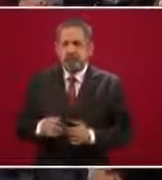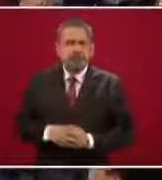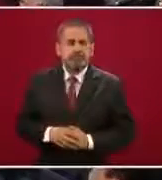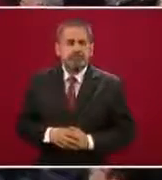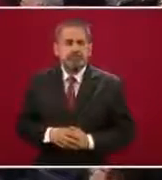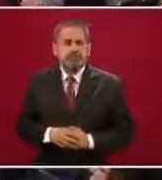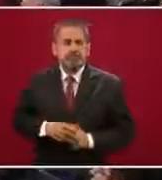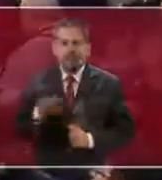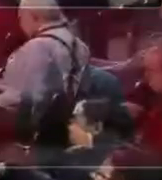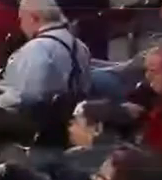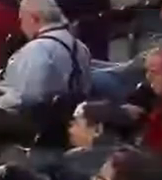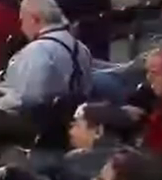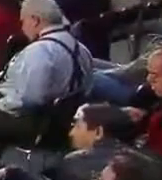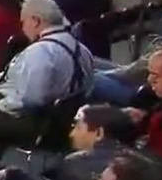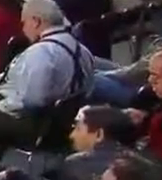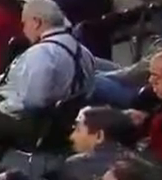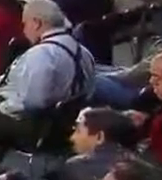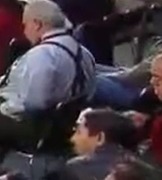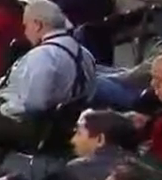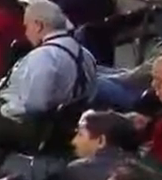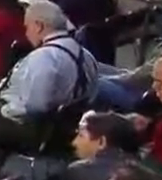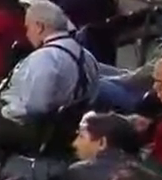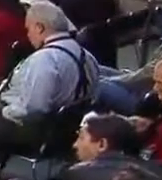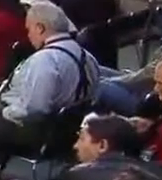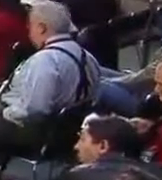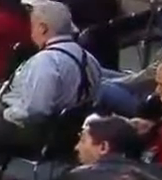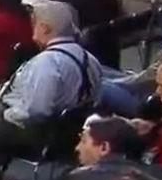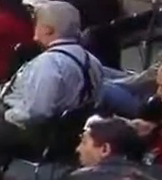a fortalecer una